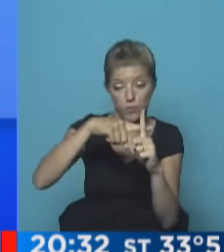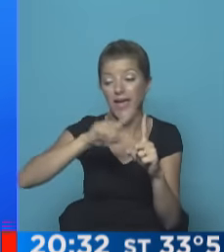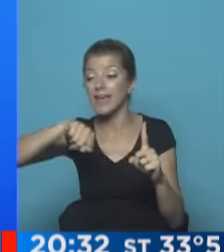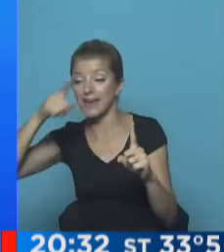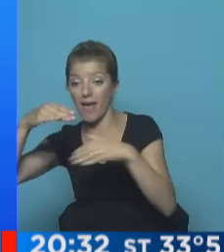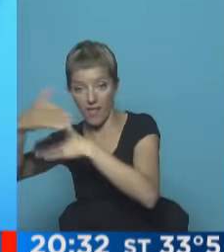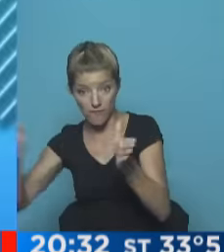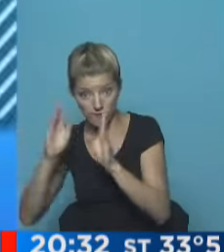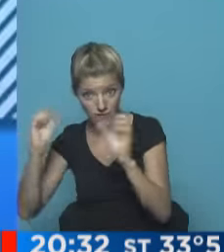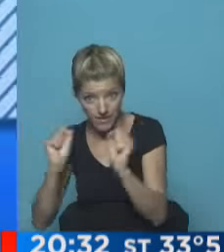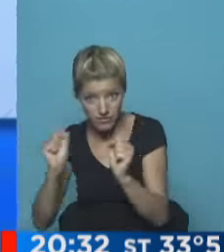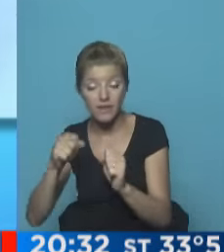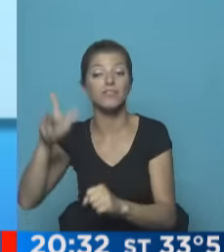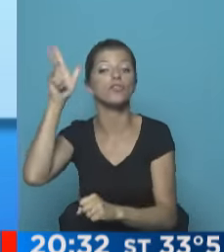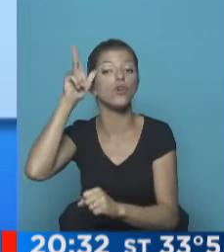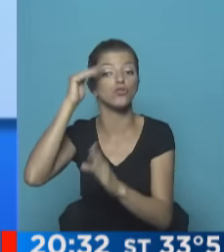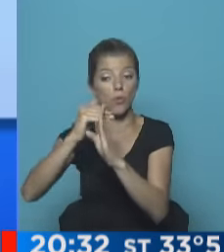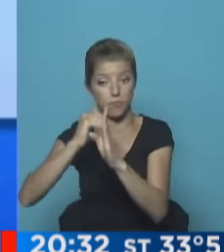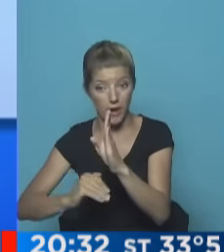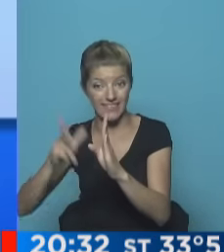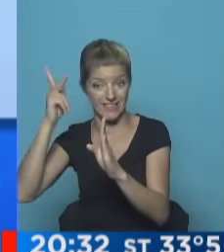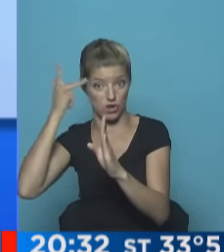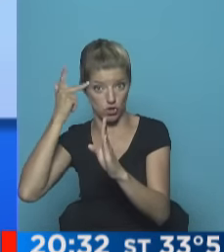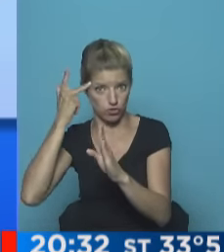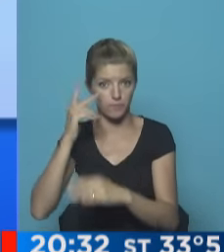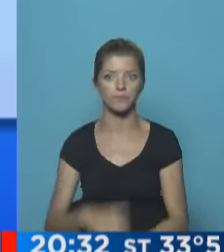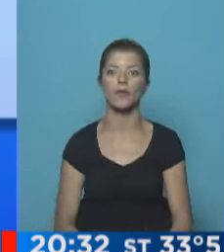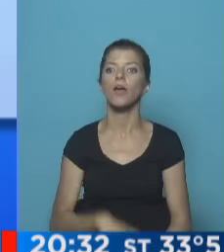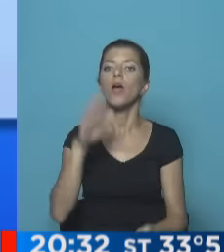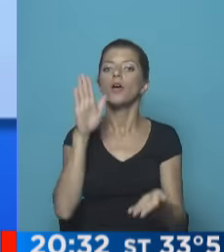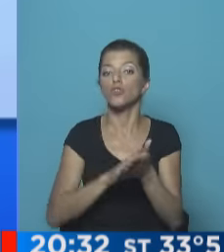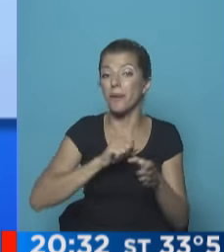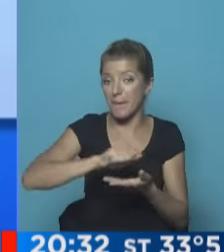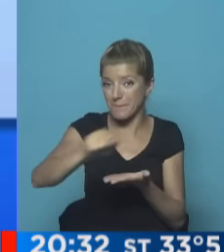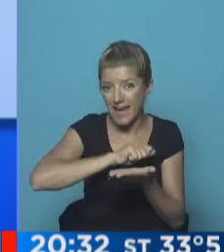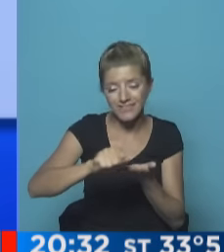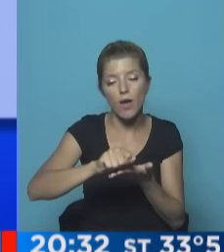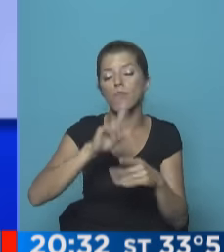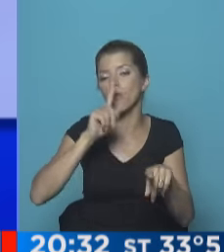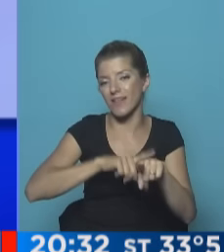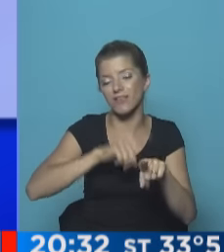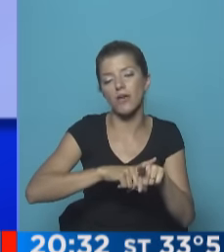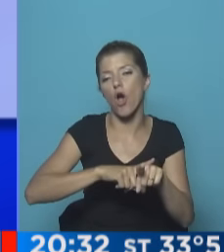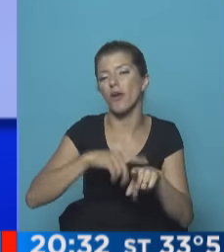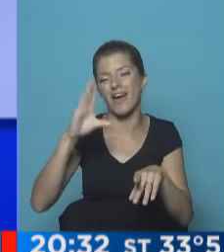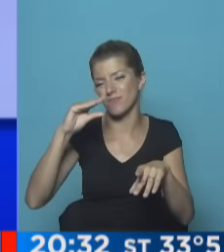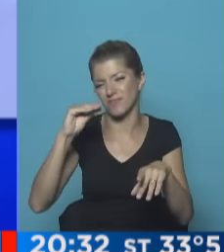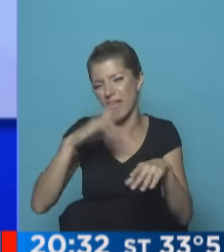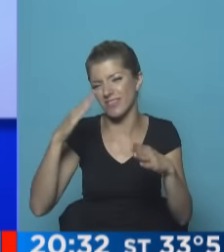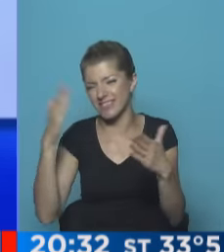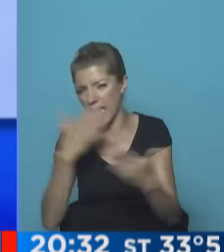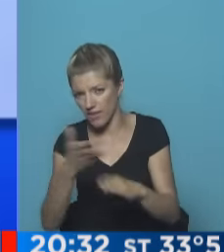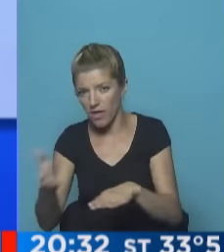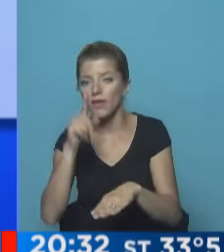en 18 grados bajo cero. En cuanto a la plancha, bueno, tratar de planchar fuera de los horarios de mayor consumo. Respecto de las